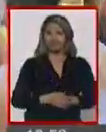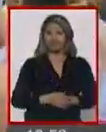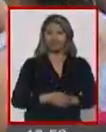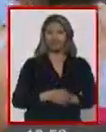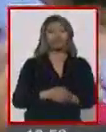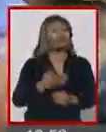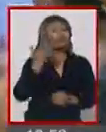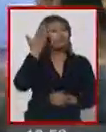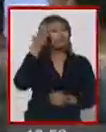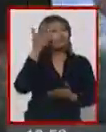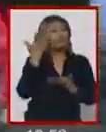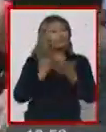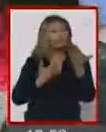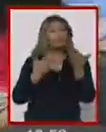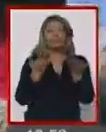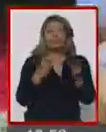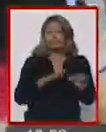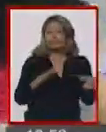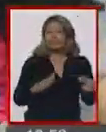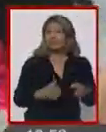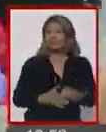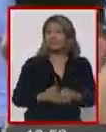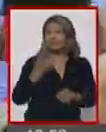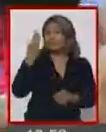hay? La verdad, ya no sabemos si ahí no hay niños